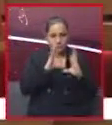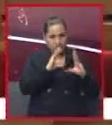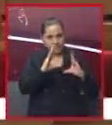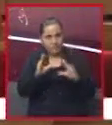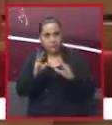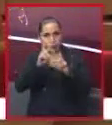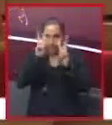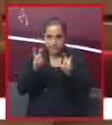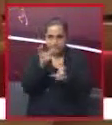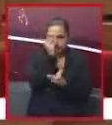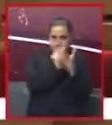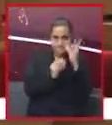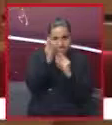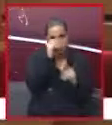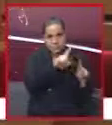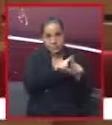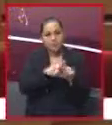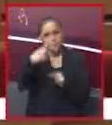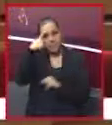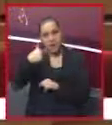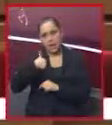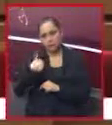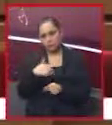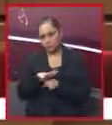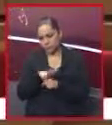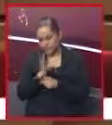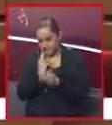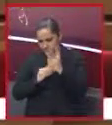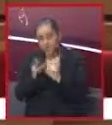suficiente que les permita detectar conductas